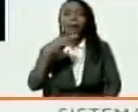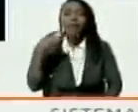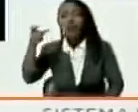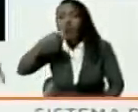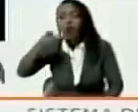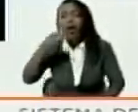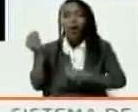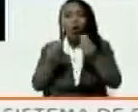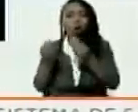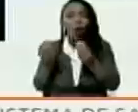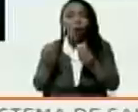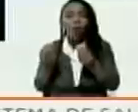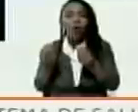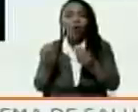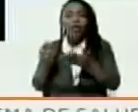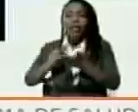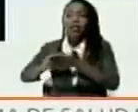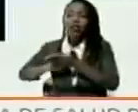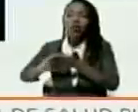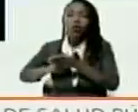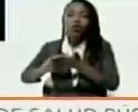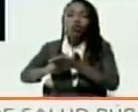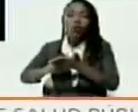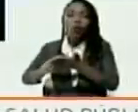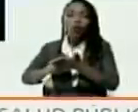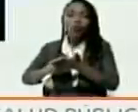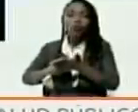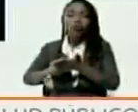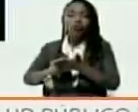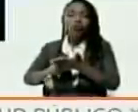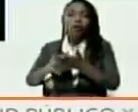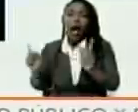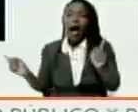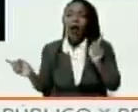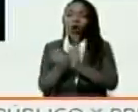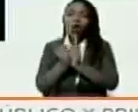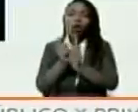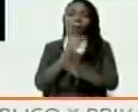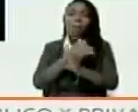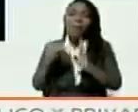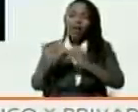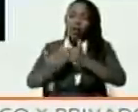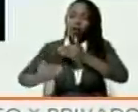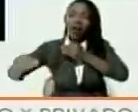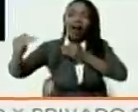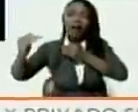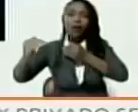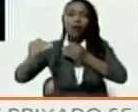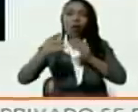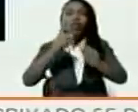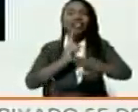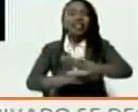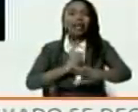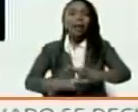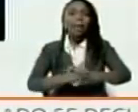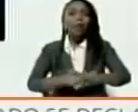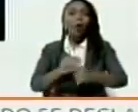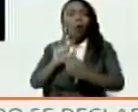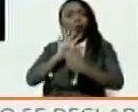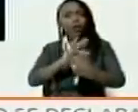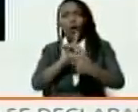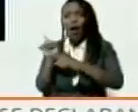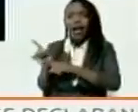desde la OPEP Plus, de soluciones a corto, mediano y largo plazo. Se ha demostrado en